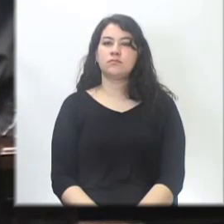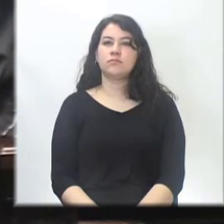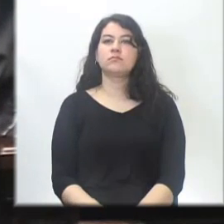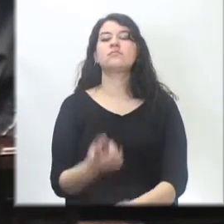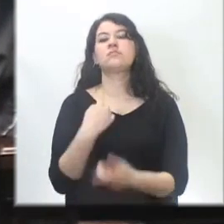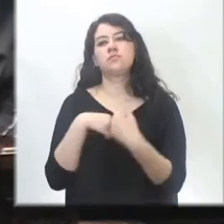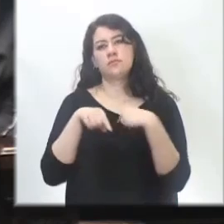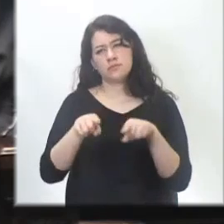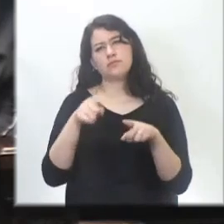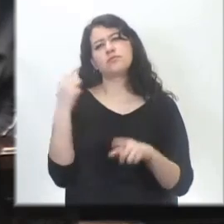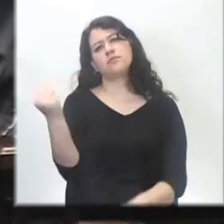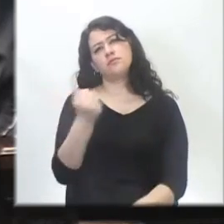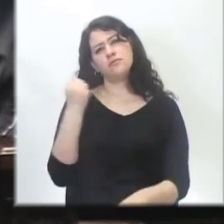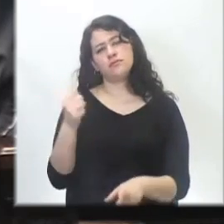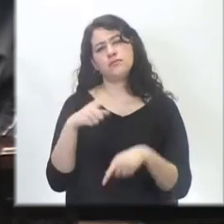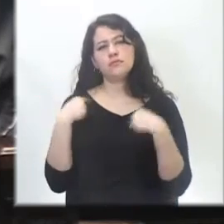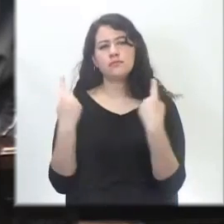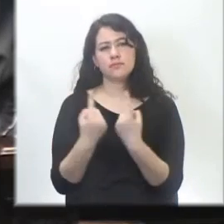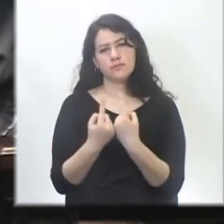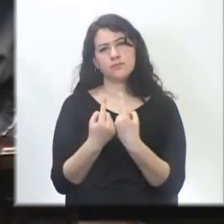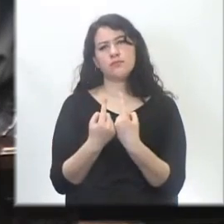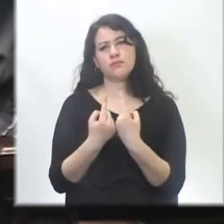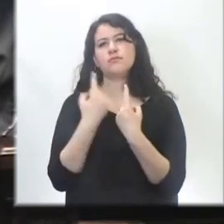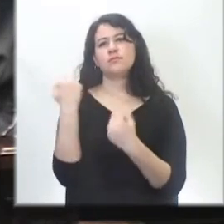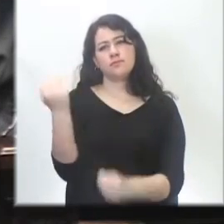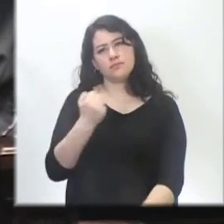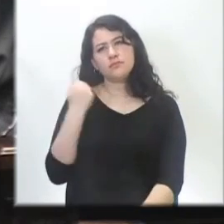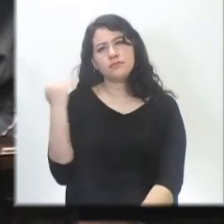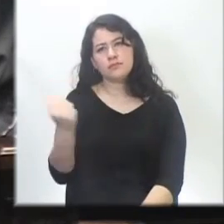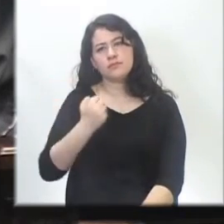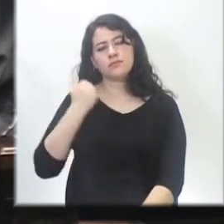esto es importante para nosotros. Es importante.